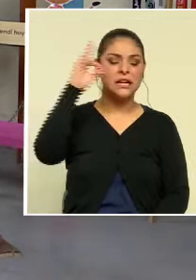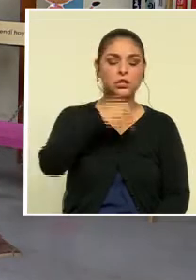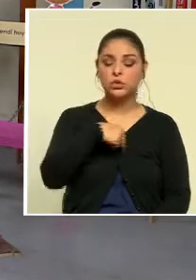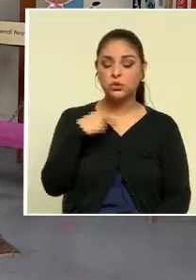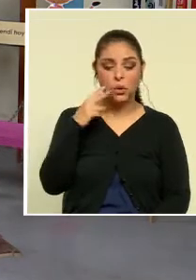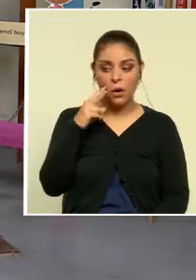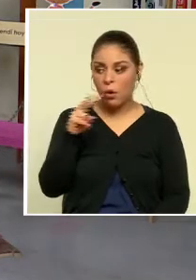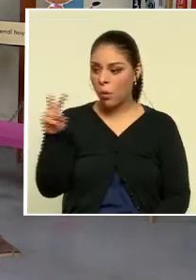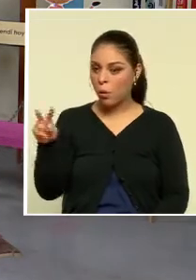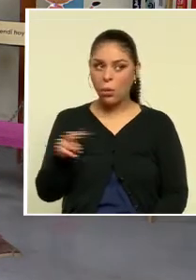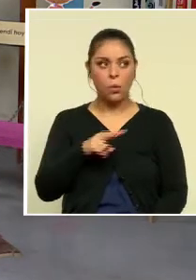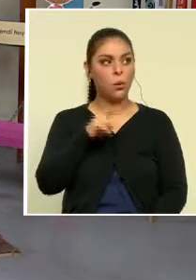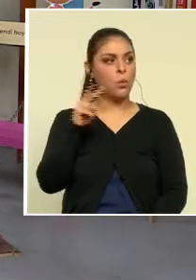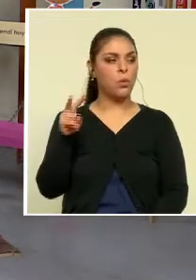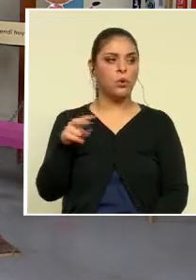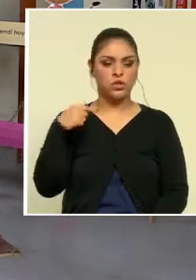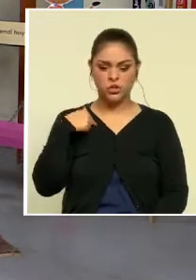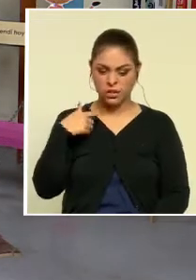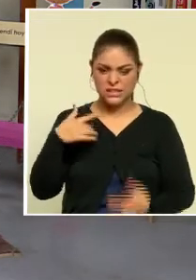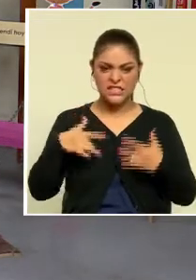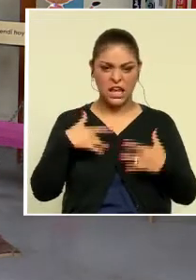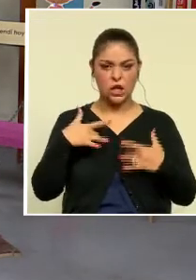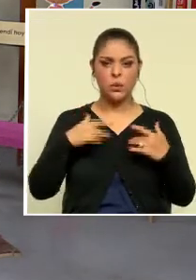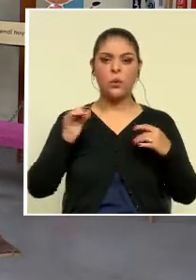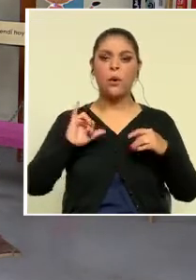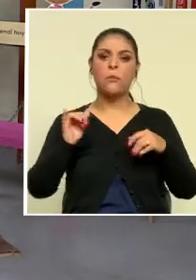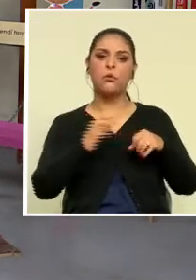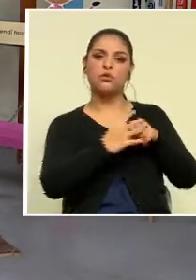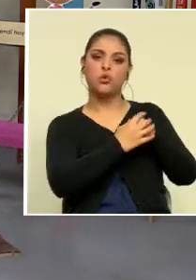yo creo que está como en las rodillas